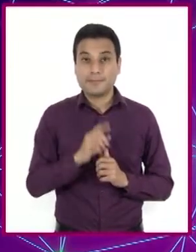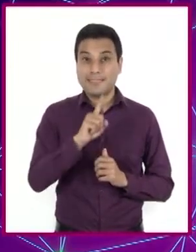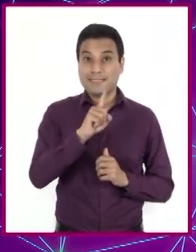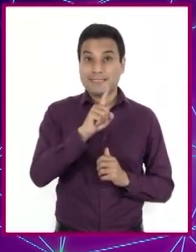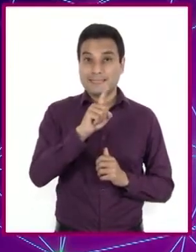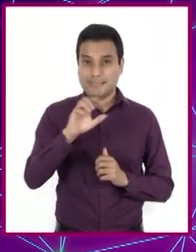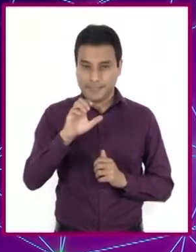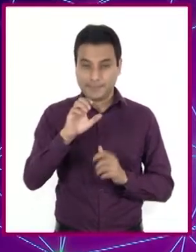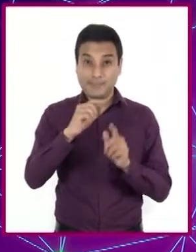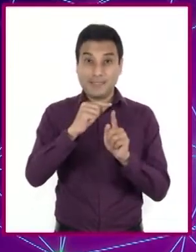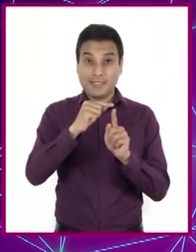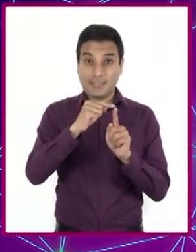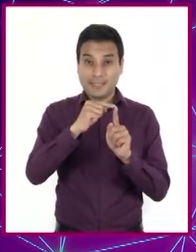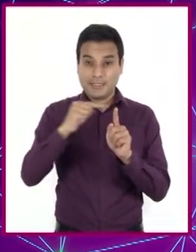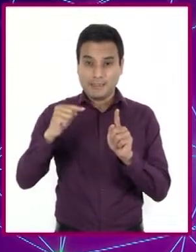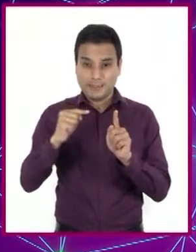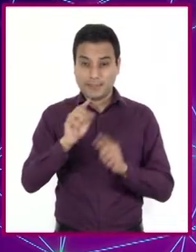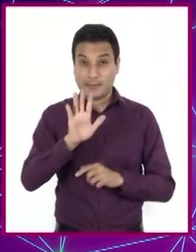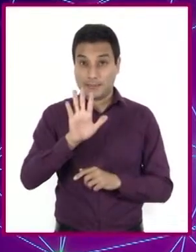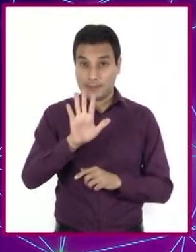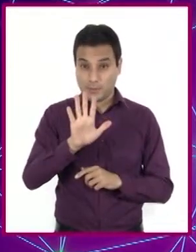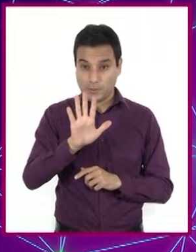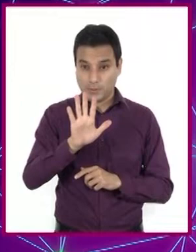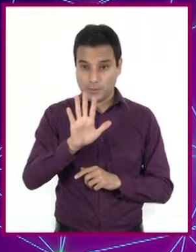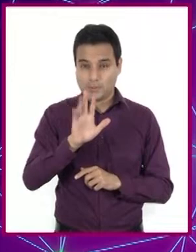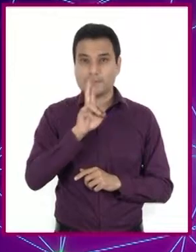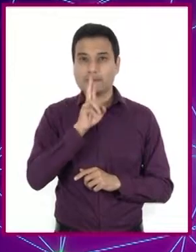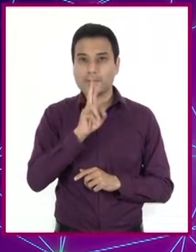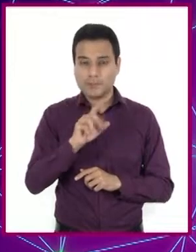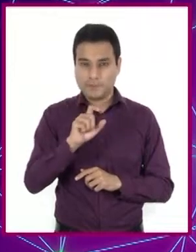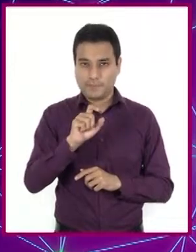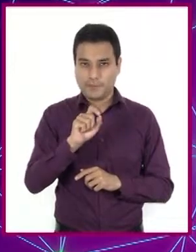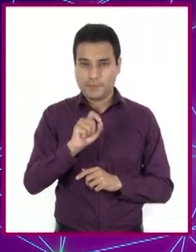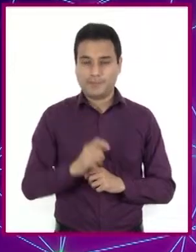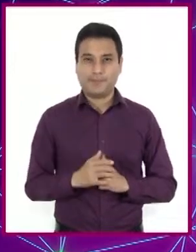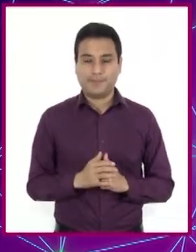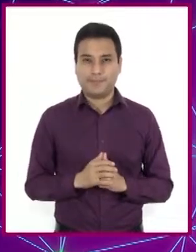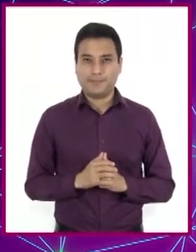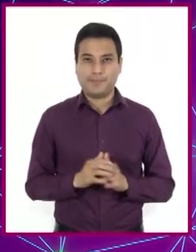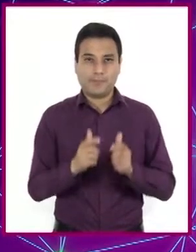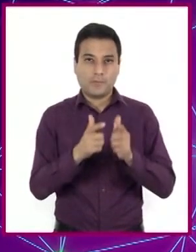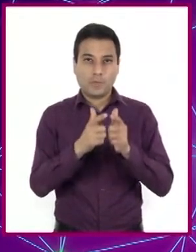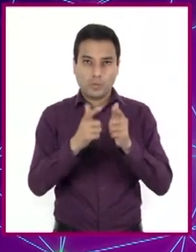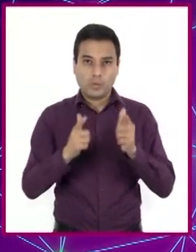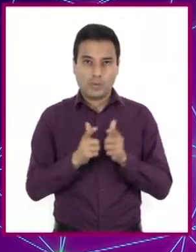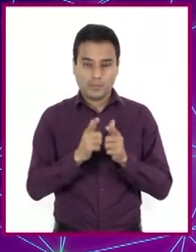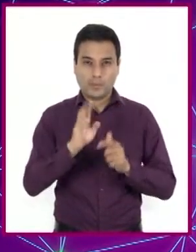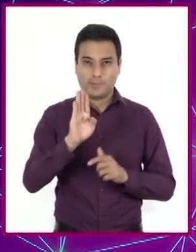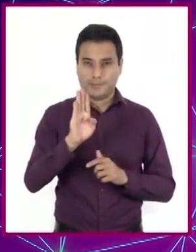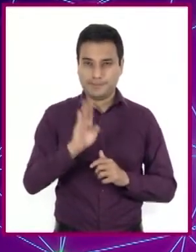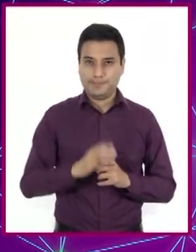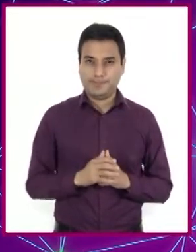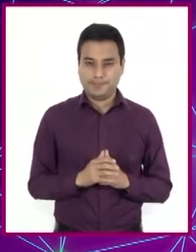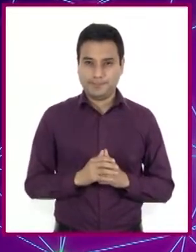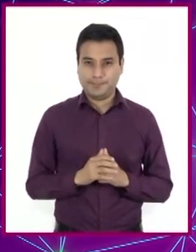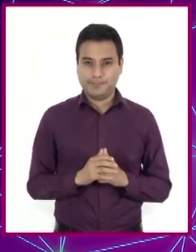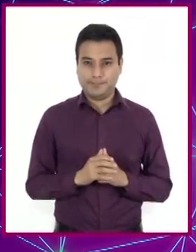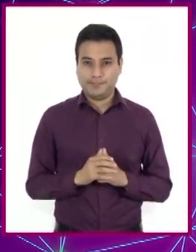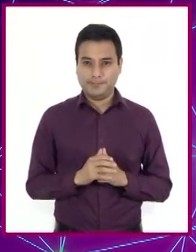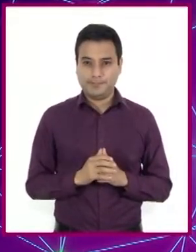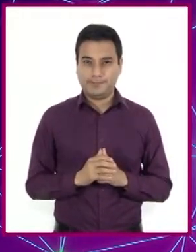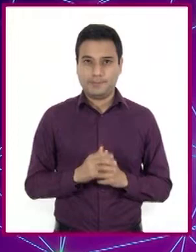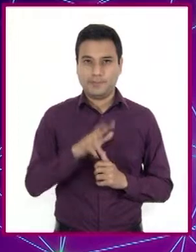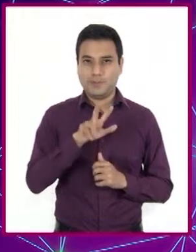que dividido entre los 5 datos se obtiene 20. En el grupo B, la media aritmética es la suma